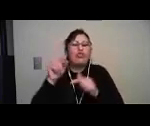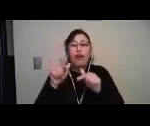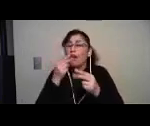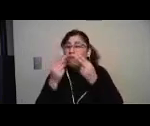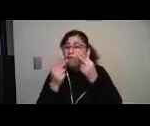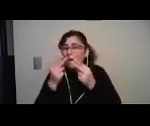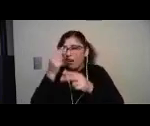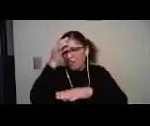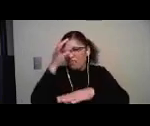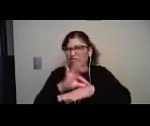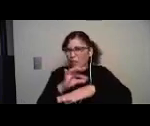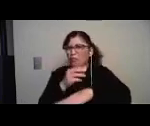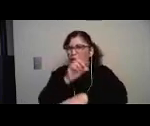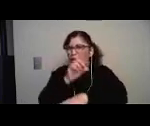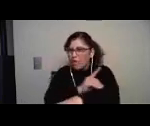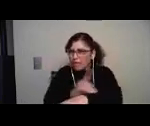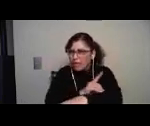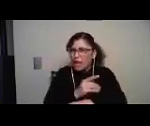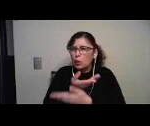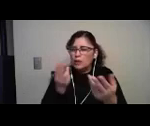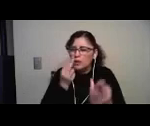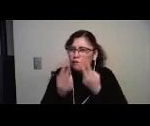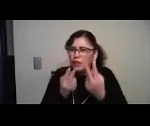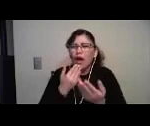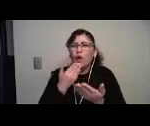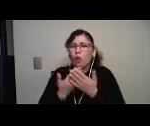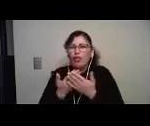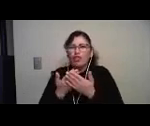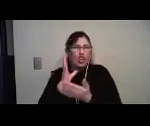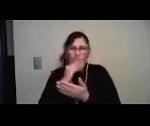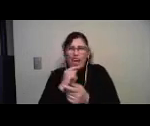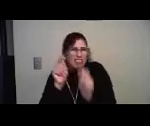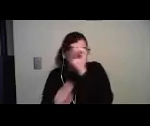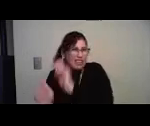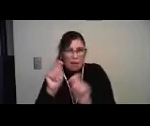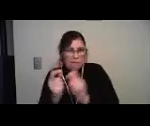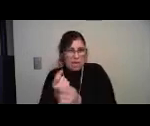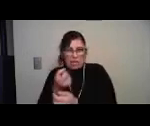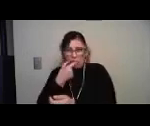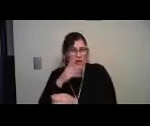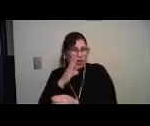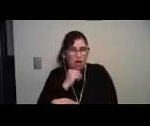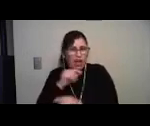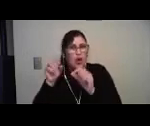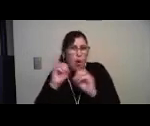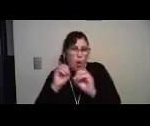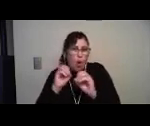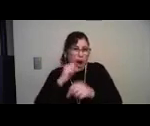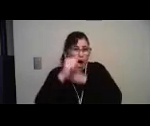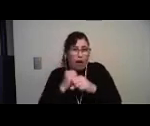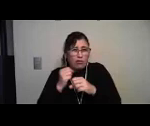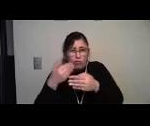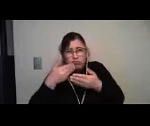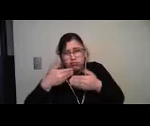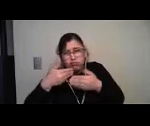encontrar que frecuentemente estas personas, cuando no están tratadas o han tenido una evolución muy larga de la enfermedad, tienen